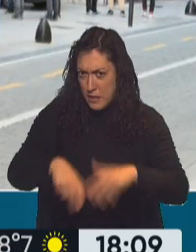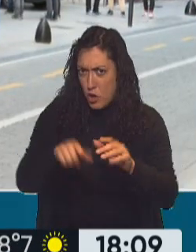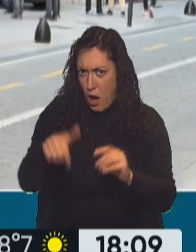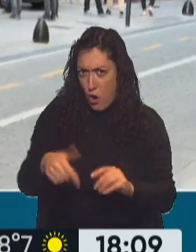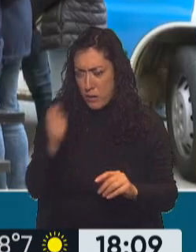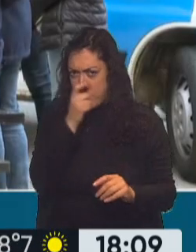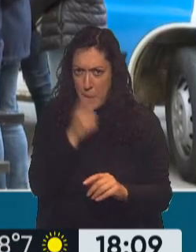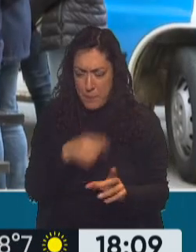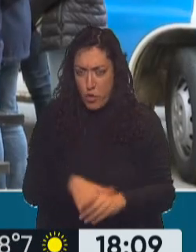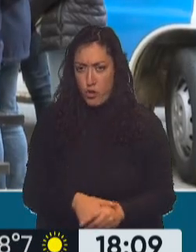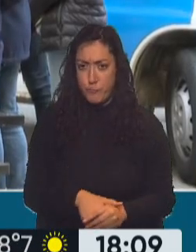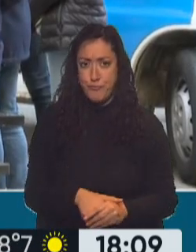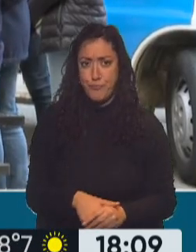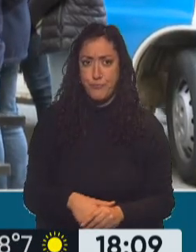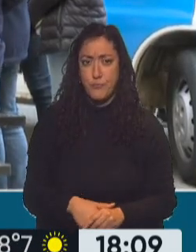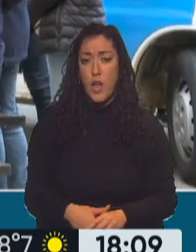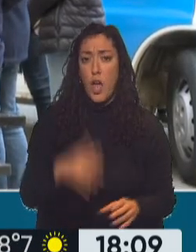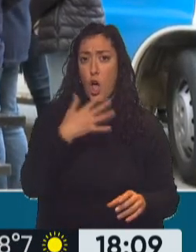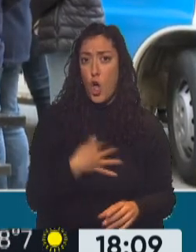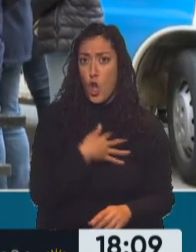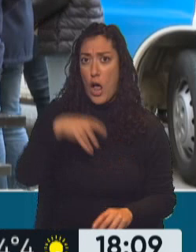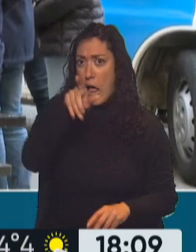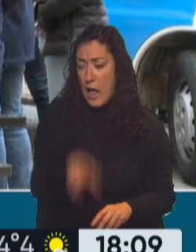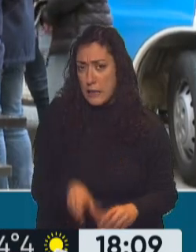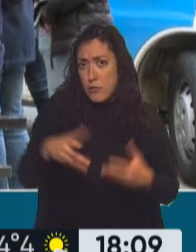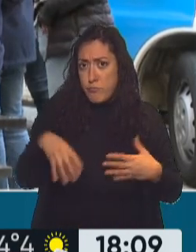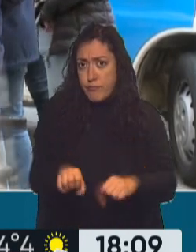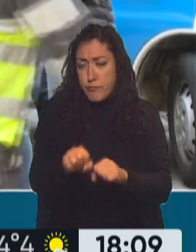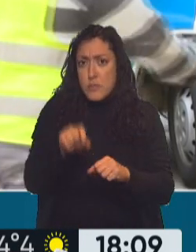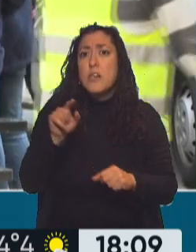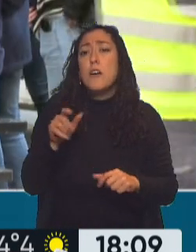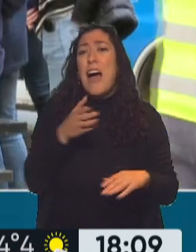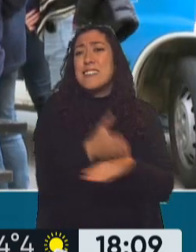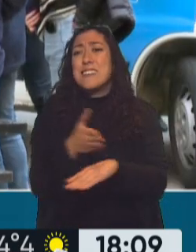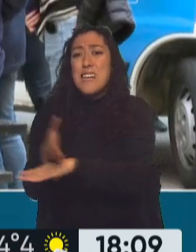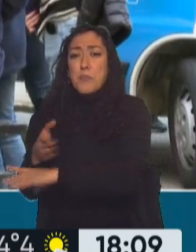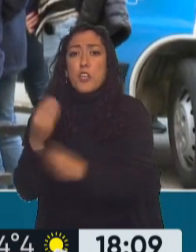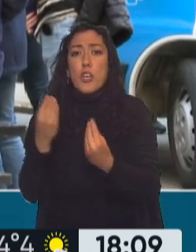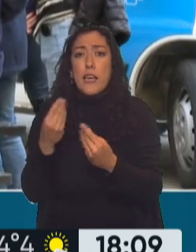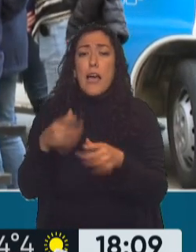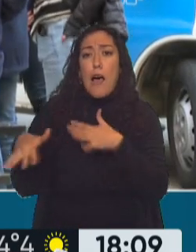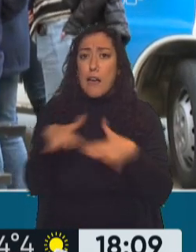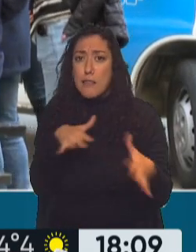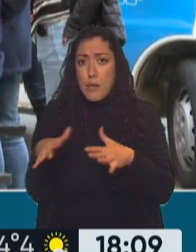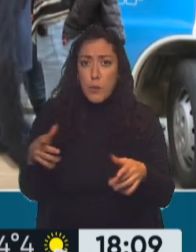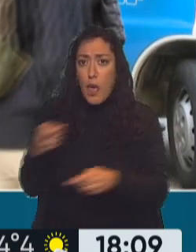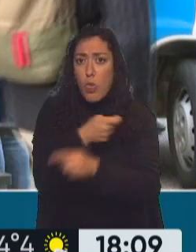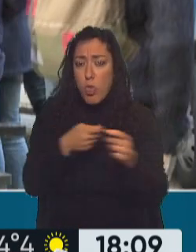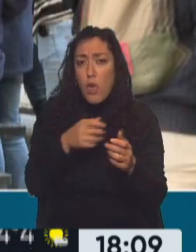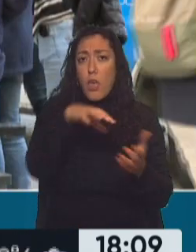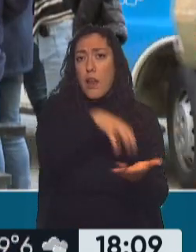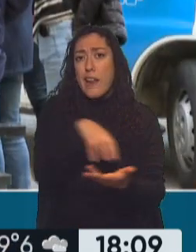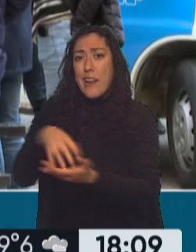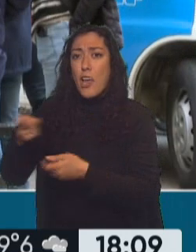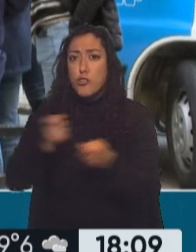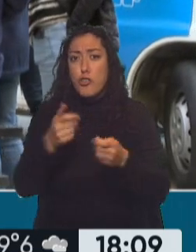que ahora se acabó. Ahí encontraron al croata y qué sé yo. Claro, los allanamientos lo que hicieron es paralizaron la actividad en las cuevas por el